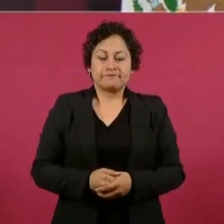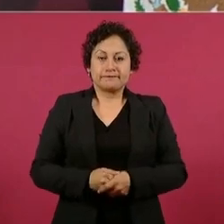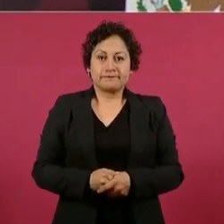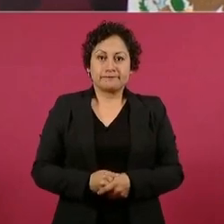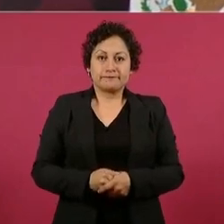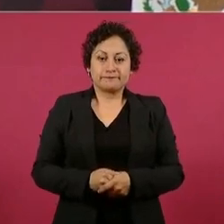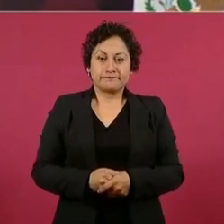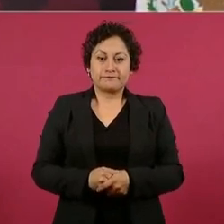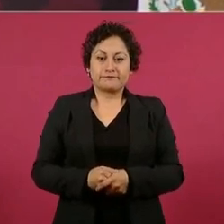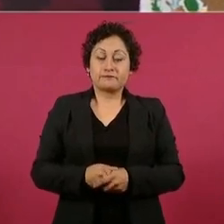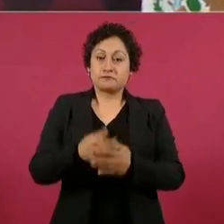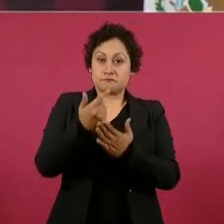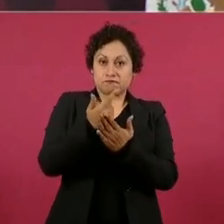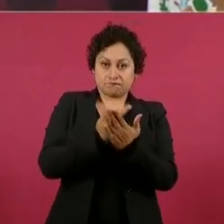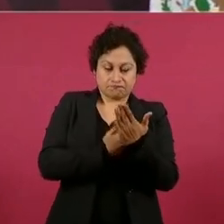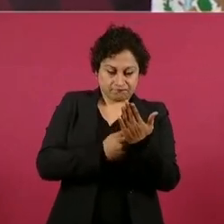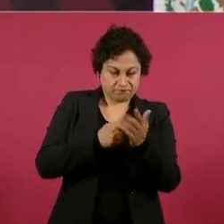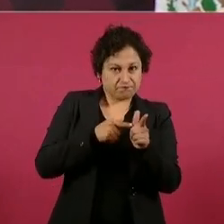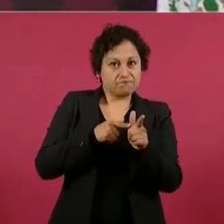Seguimos.